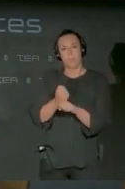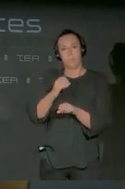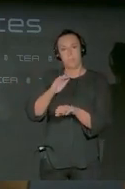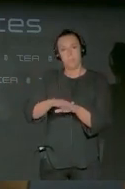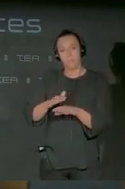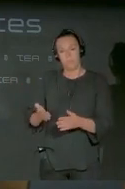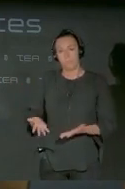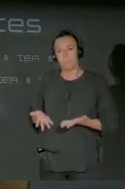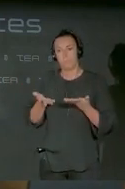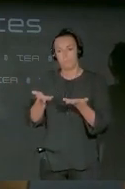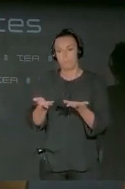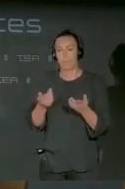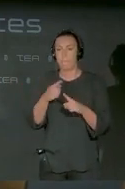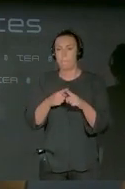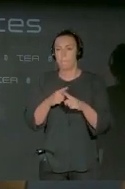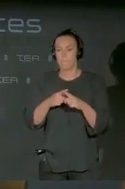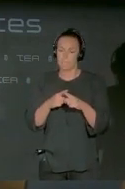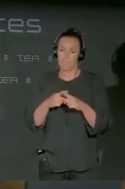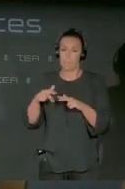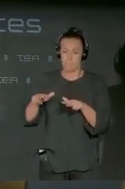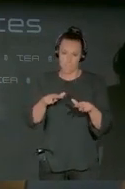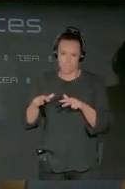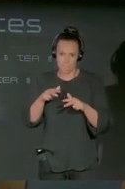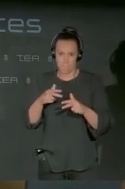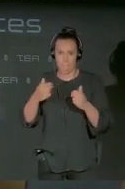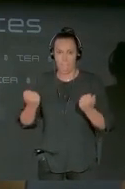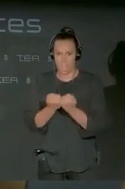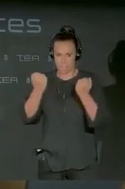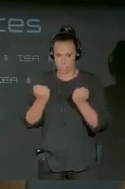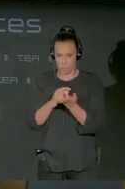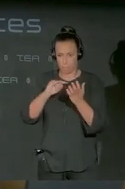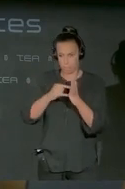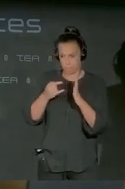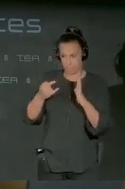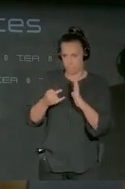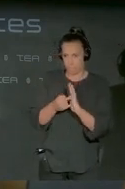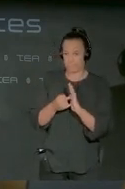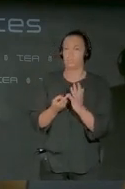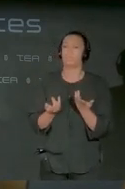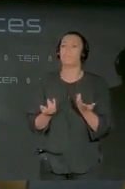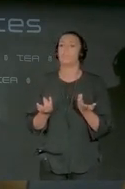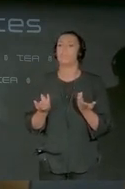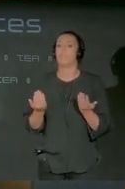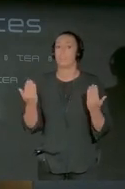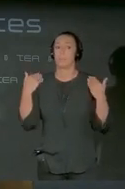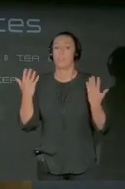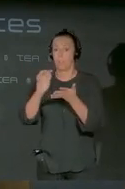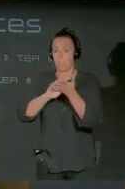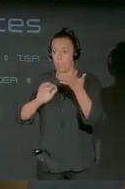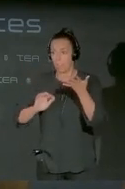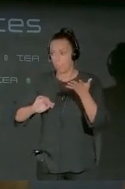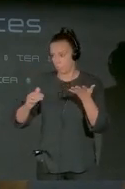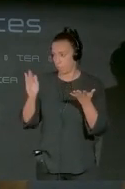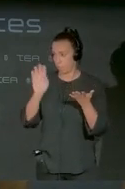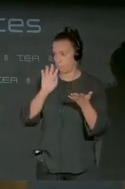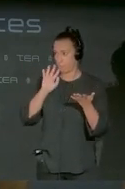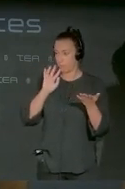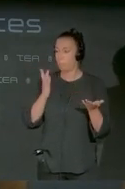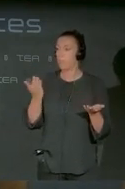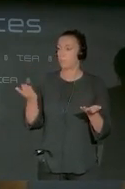Action Plan de la Unión Europea, publican el informe European Media Industry Outlook y coordinan el programa de Europa Creativa